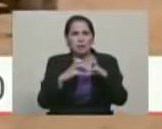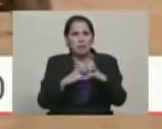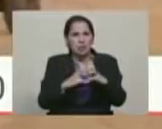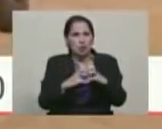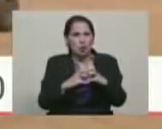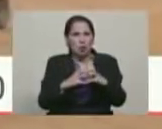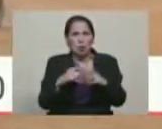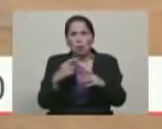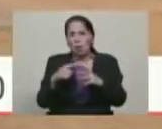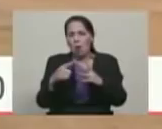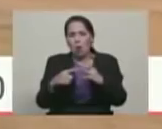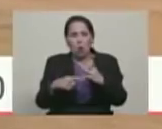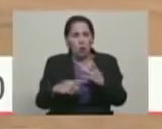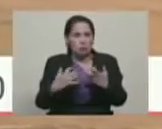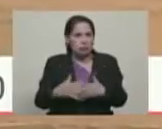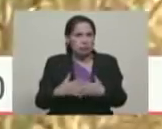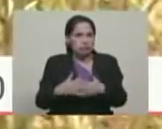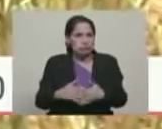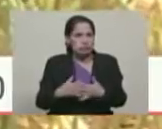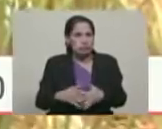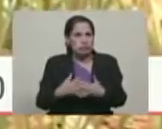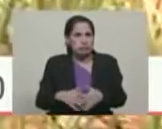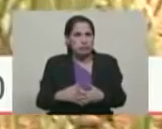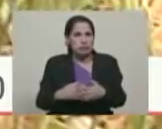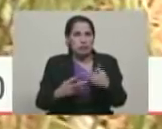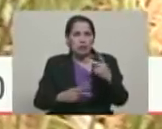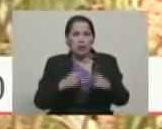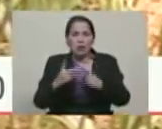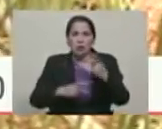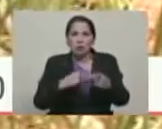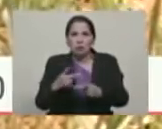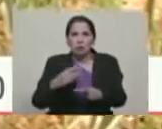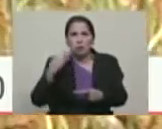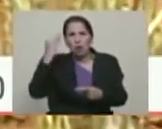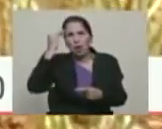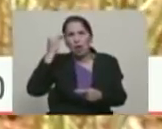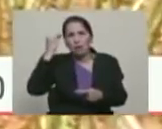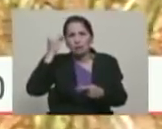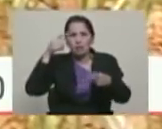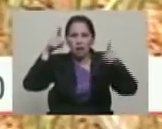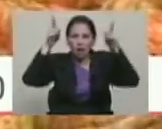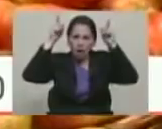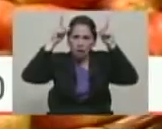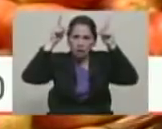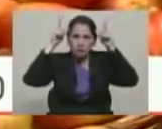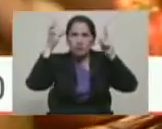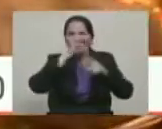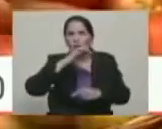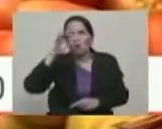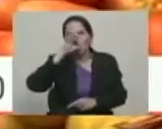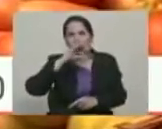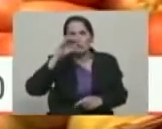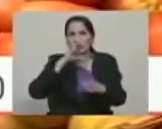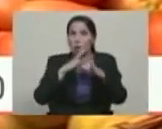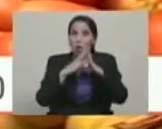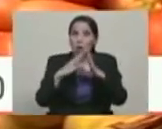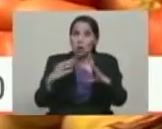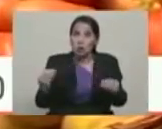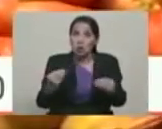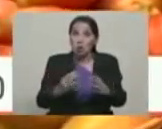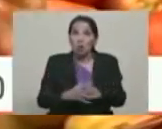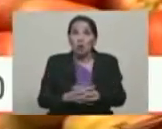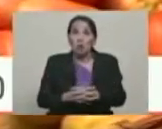plántulas para nuestros productores, también tenemos producción avícola, ovina y porcina. Igualmente en esta casa de cultivo